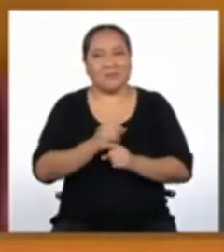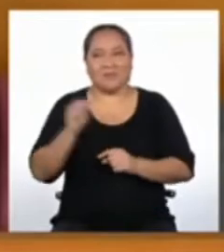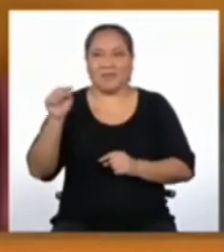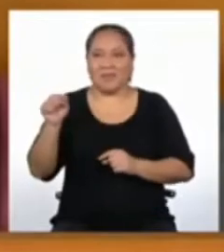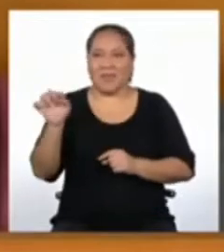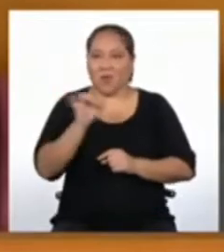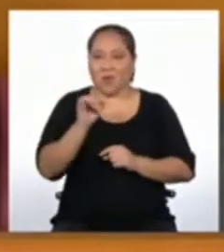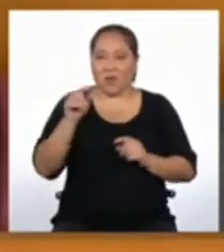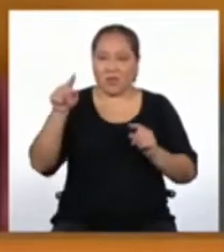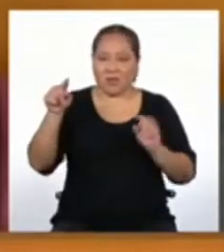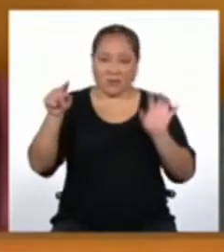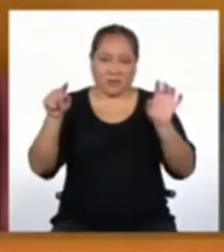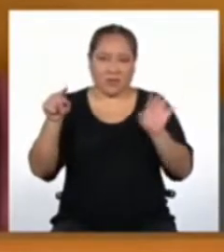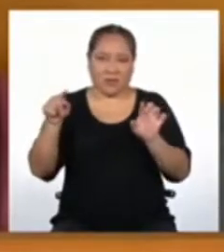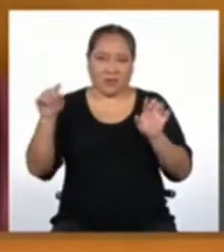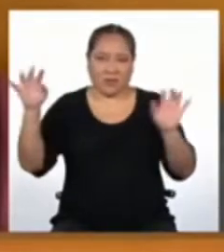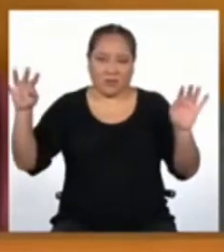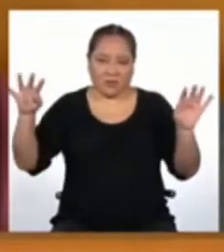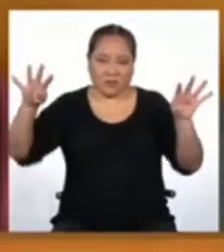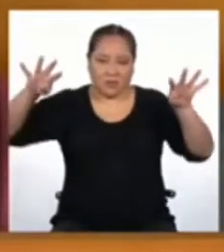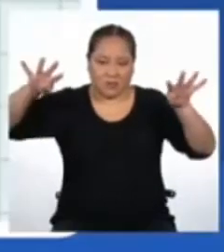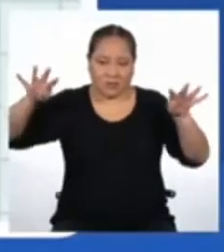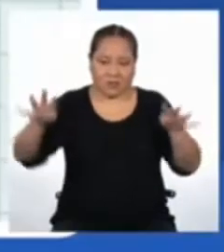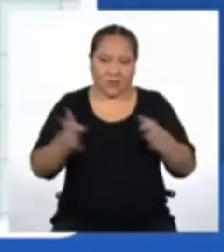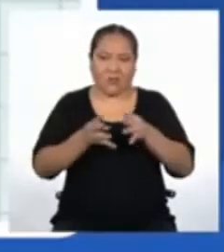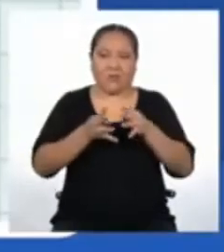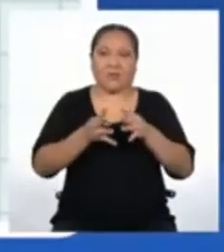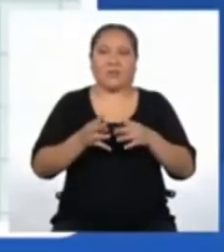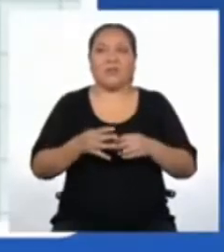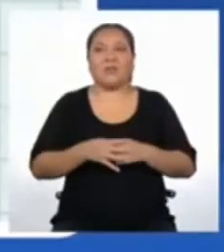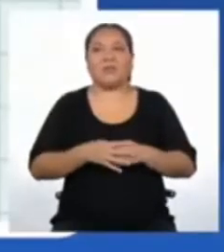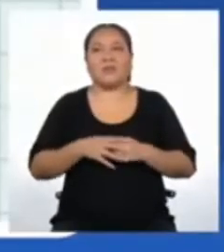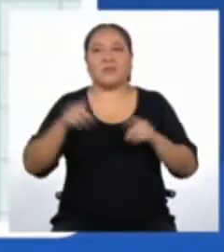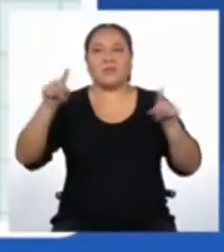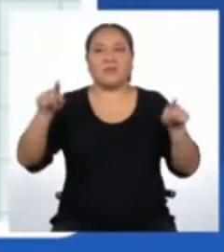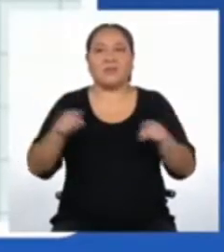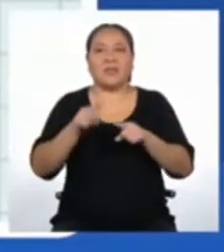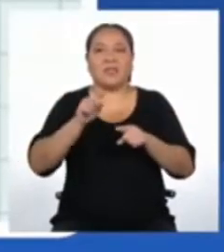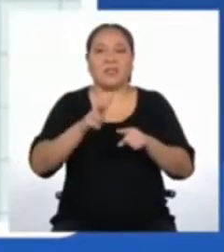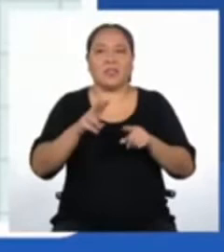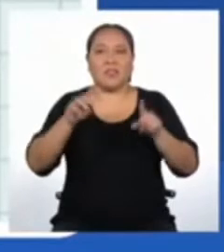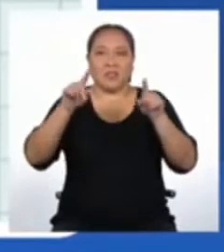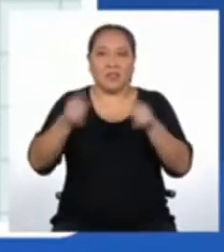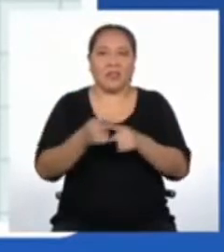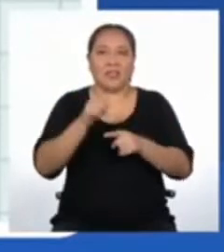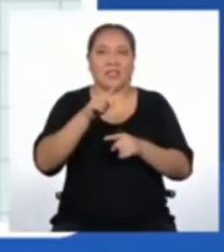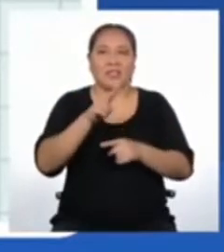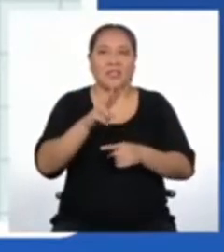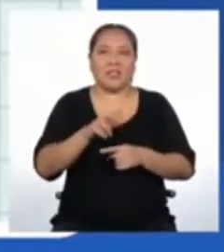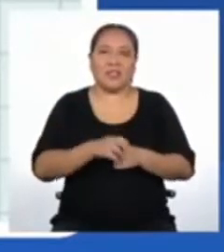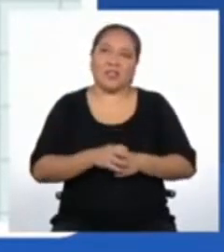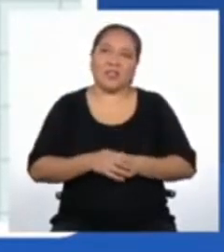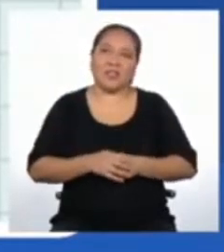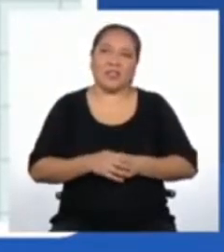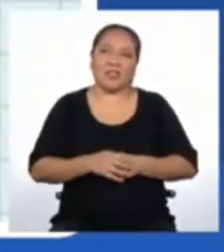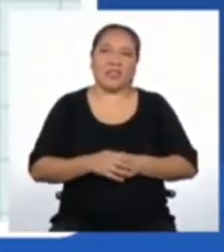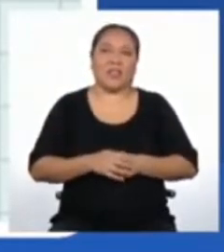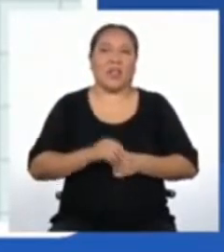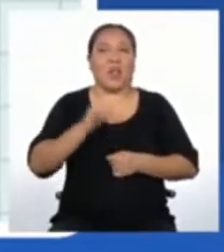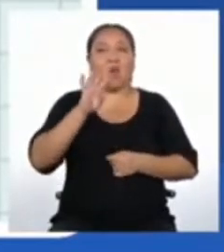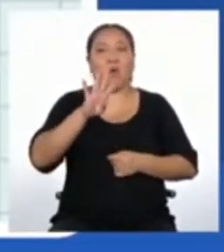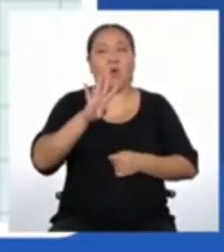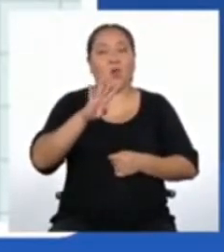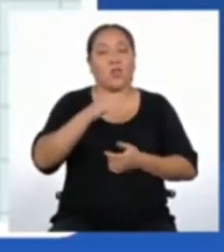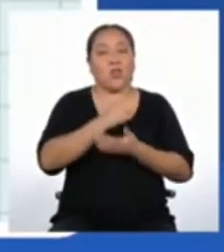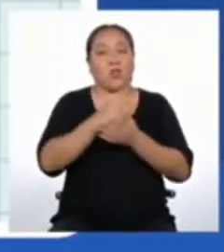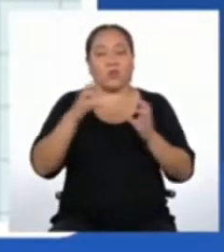algo similar con los 4 números que quedan, encontrarás que en nuestra sucesión hay 4 parejas